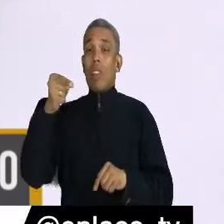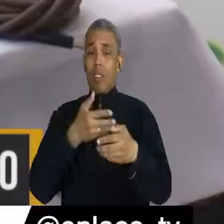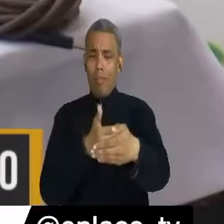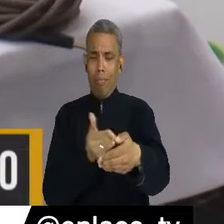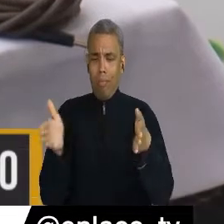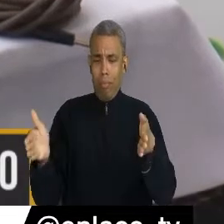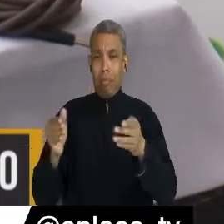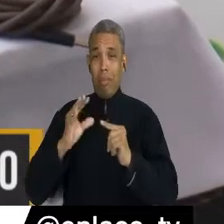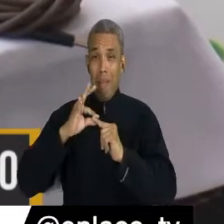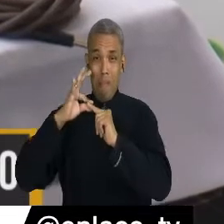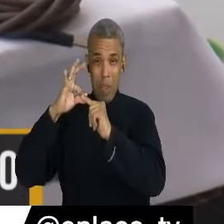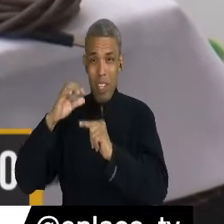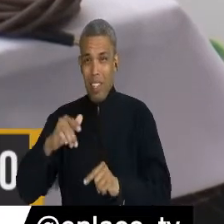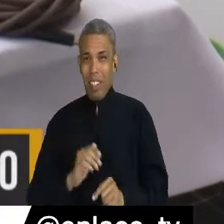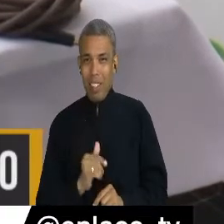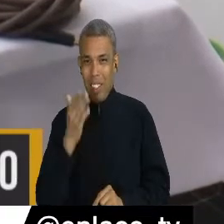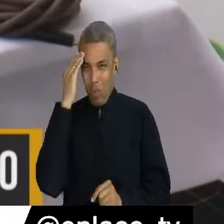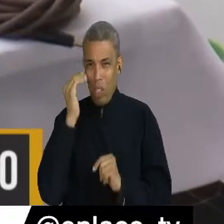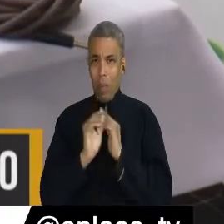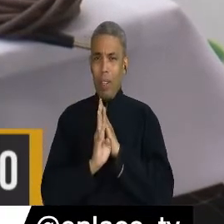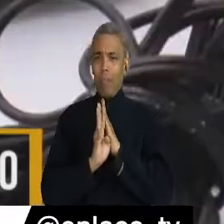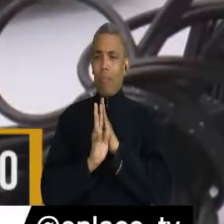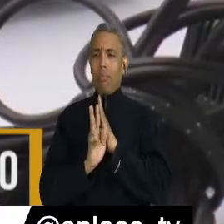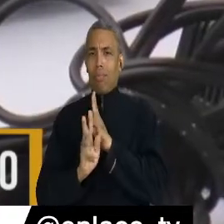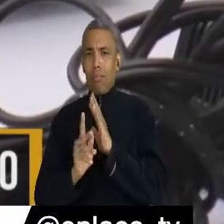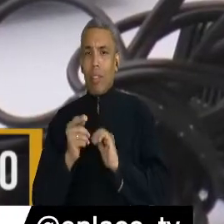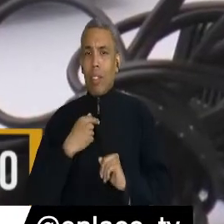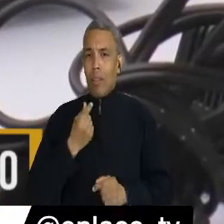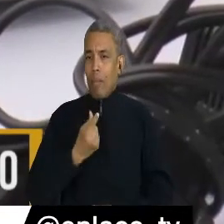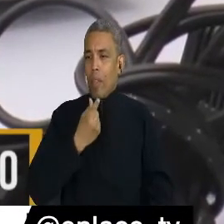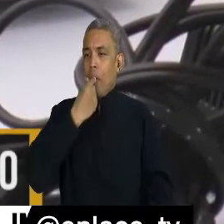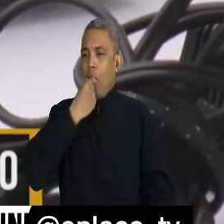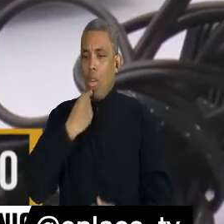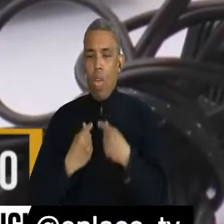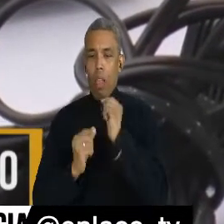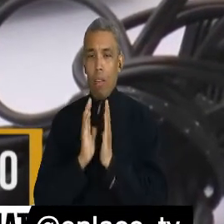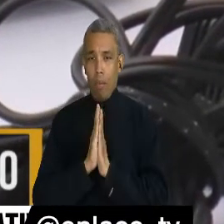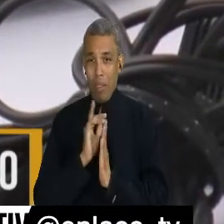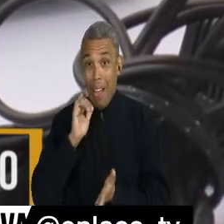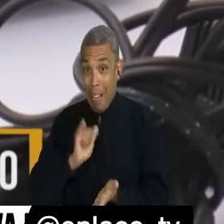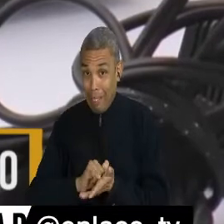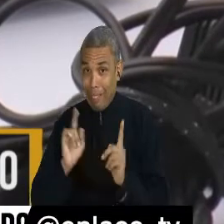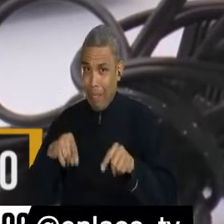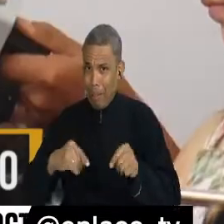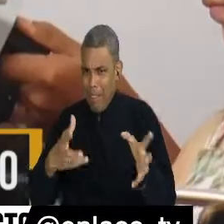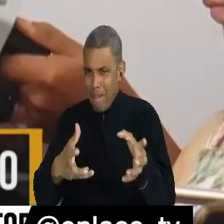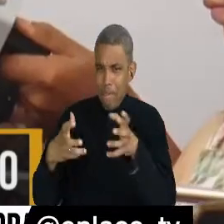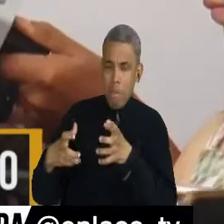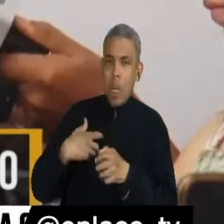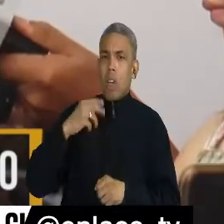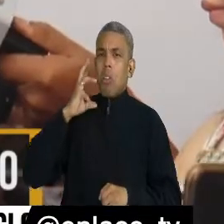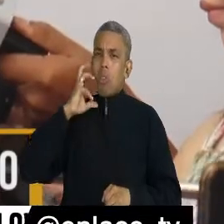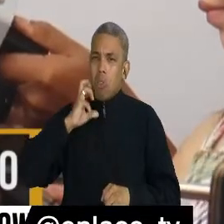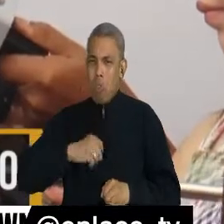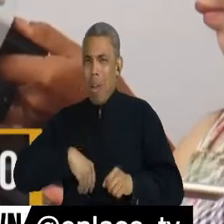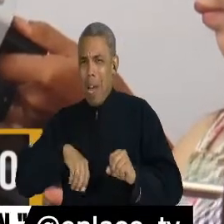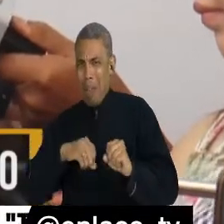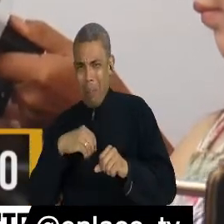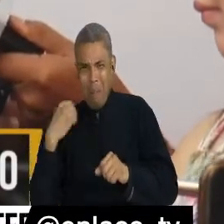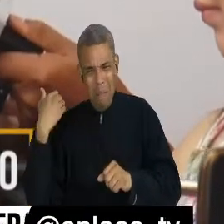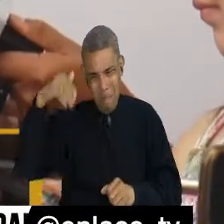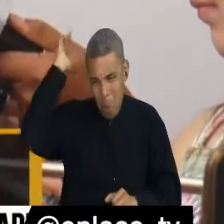sacaron las hostias consagradas, regaron hostias consagradas, hicieron también otras cosas, intentaron